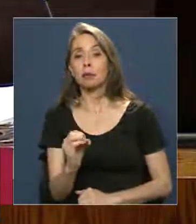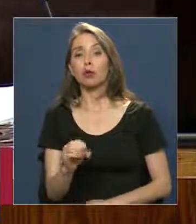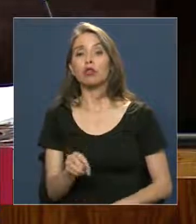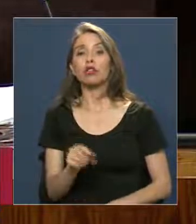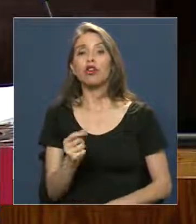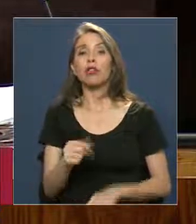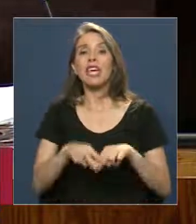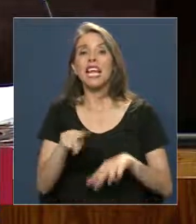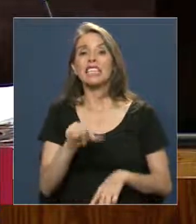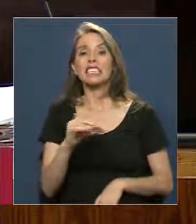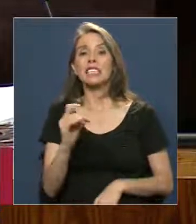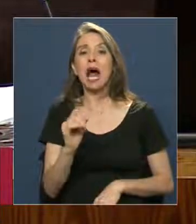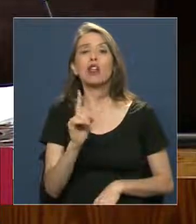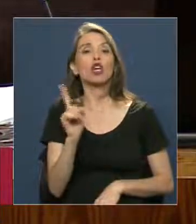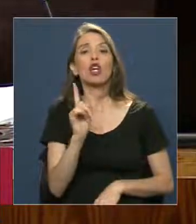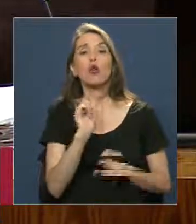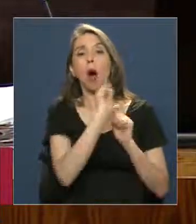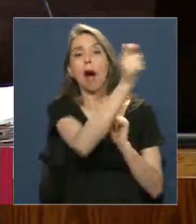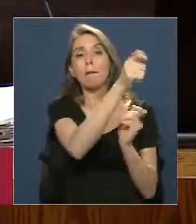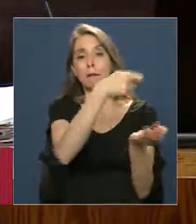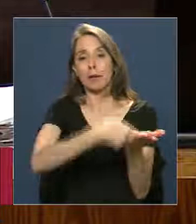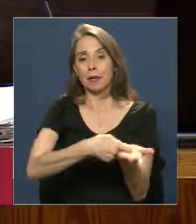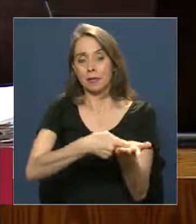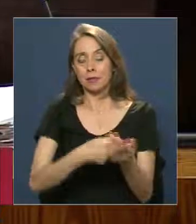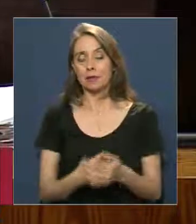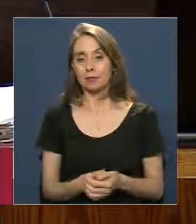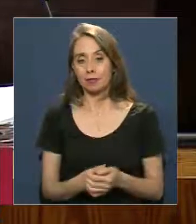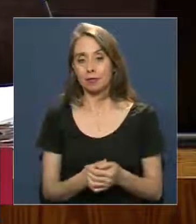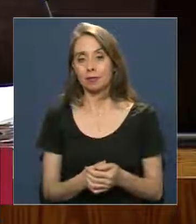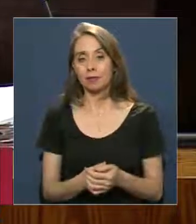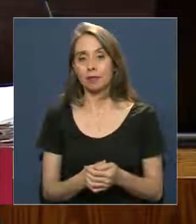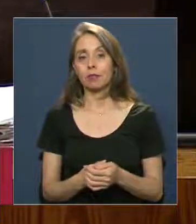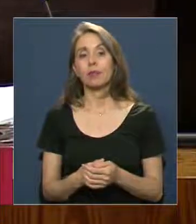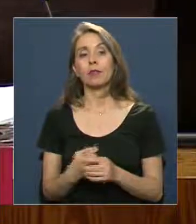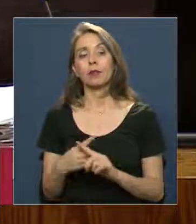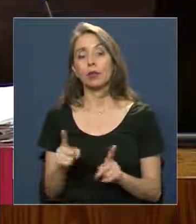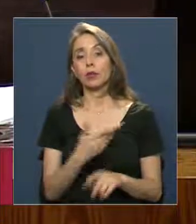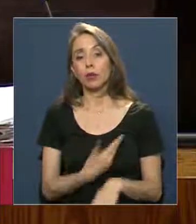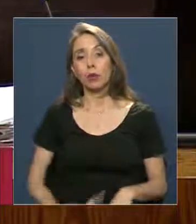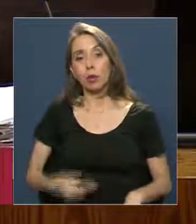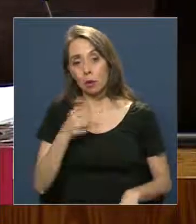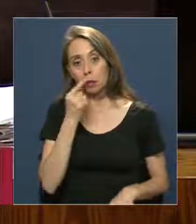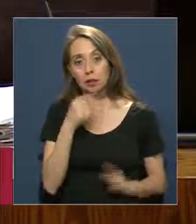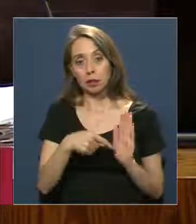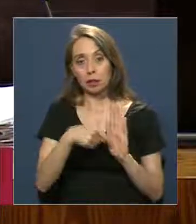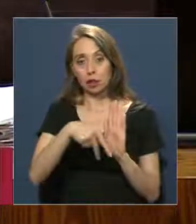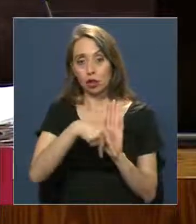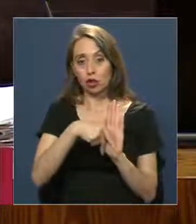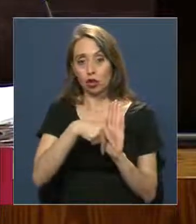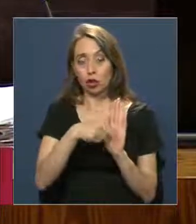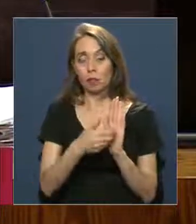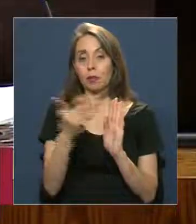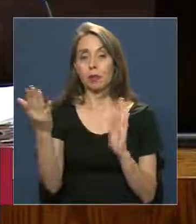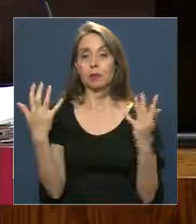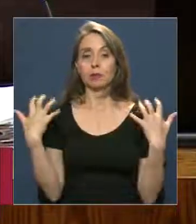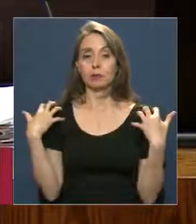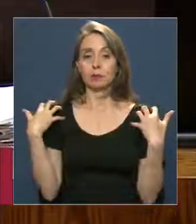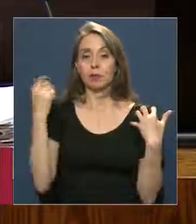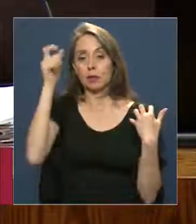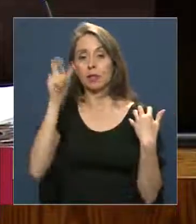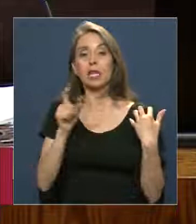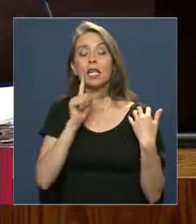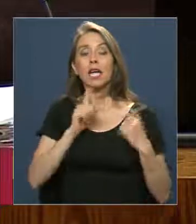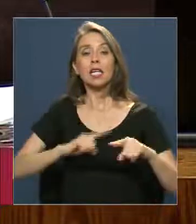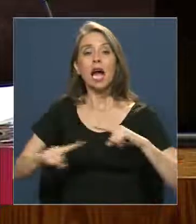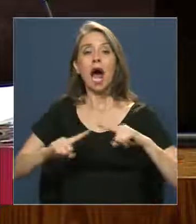insoluto. Cabe señalar además, presidente, que hay una norma que le otorga una facultad al administrador del fondo, que en